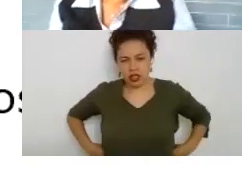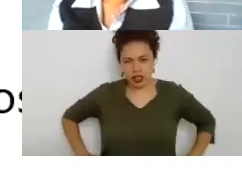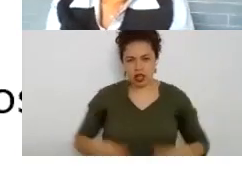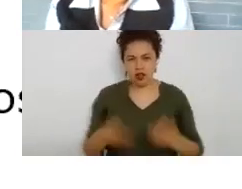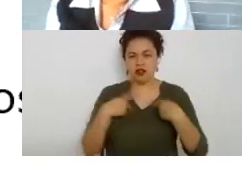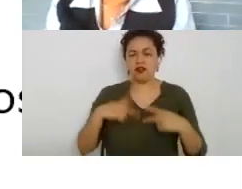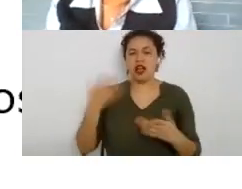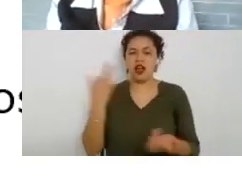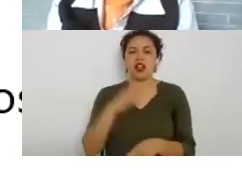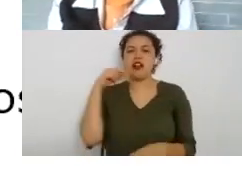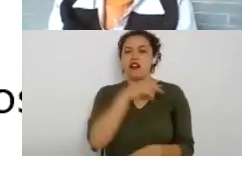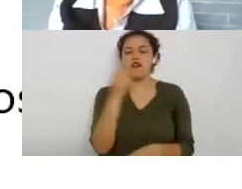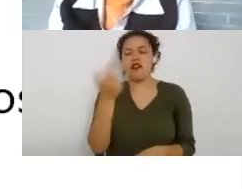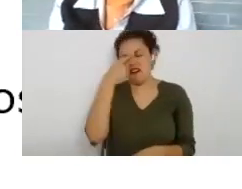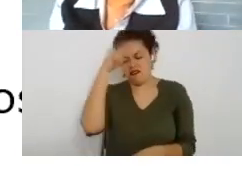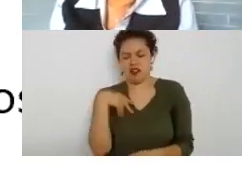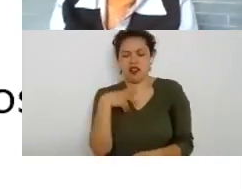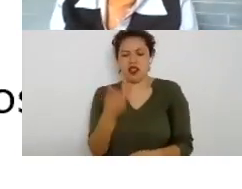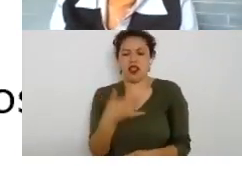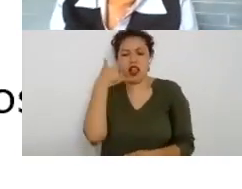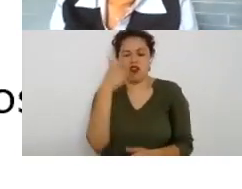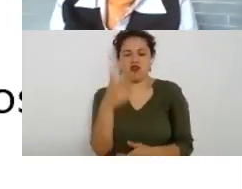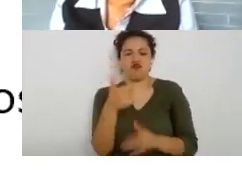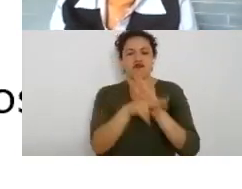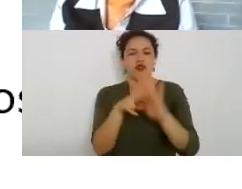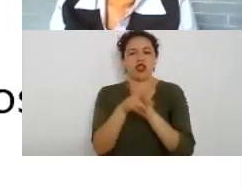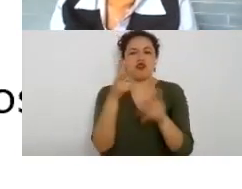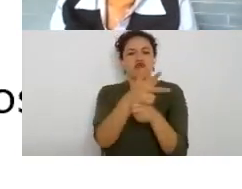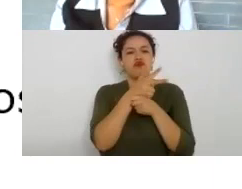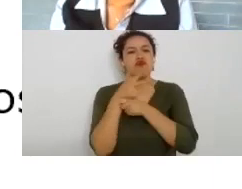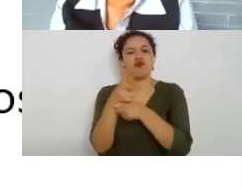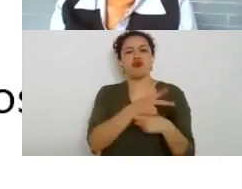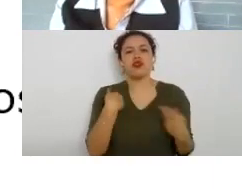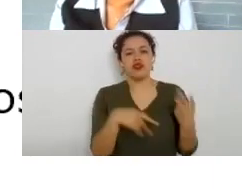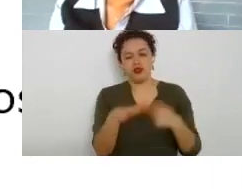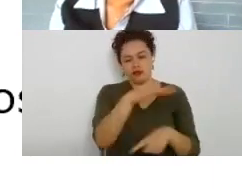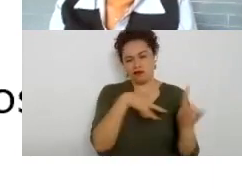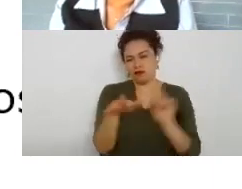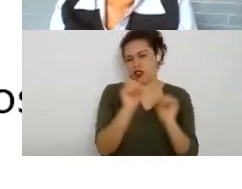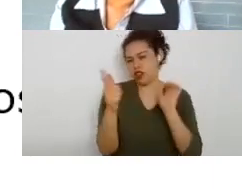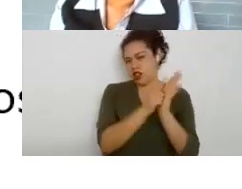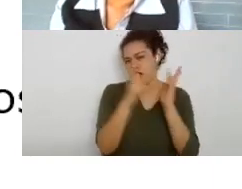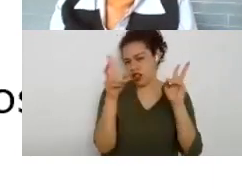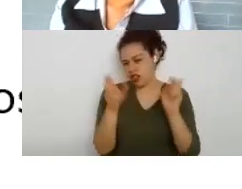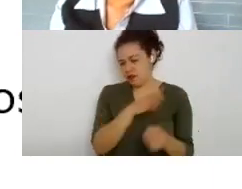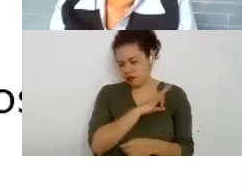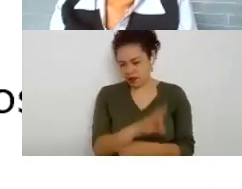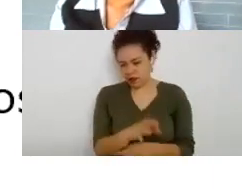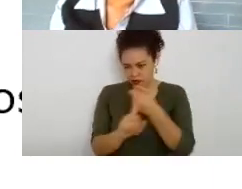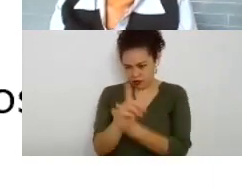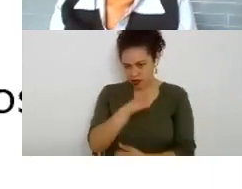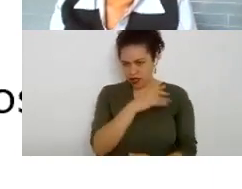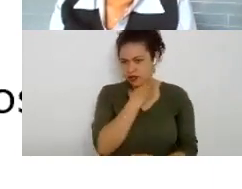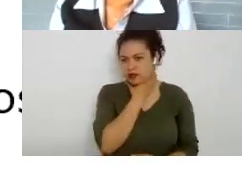un teléfono y se ponga a grabar. ¿De acuerdo? Entonces podemos exponernos a situaciones legales ahí. ¿Bien?